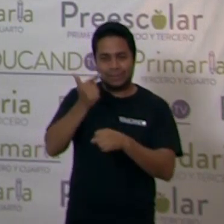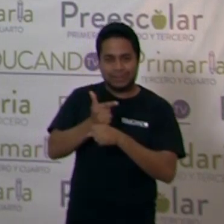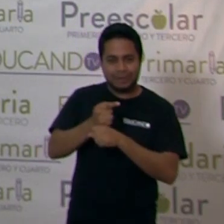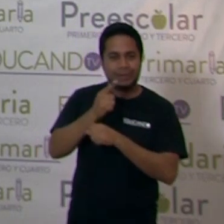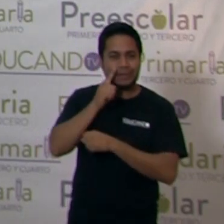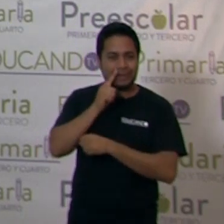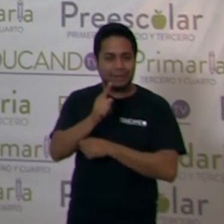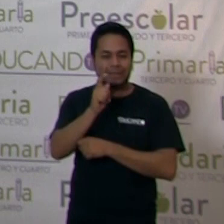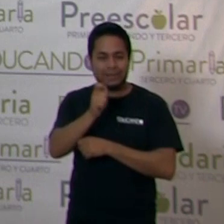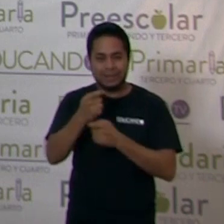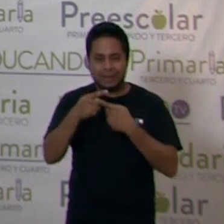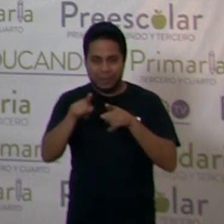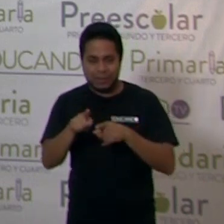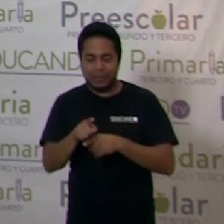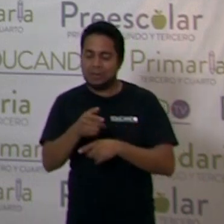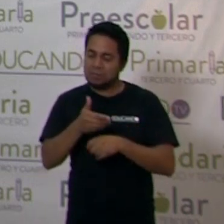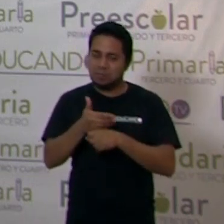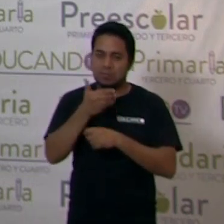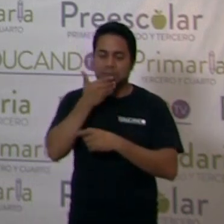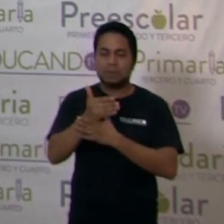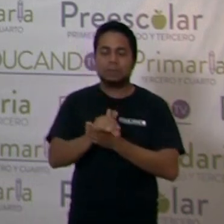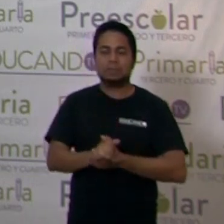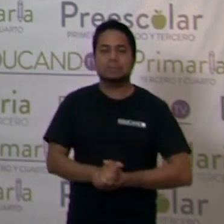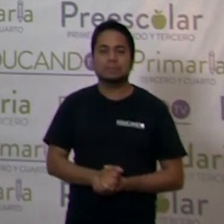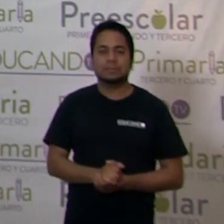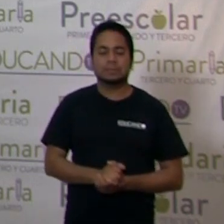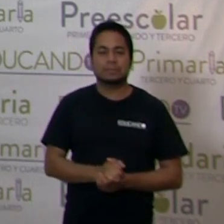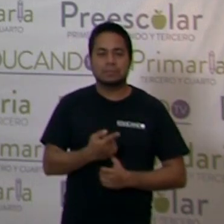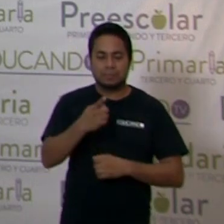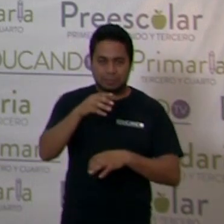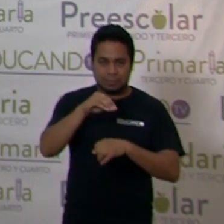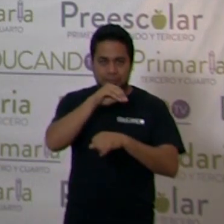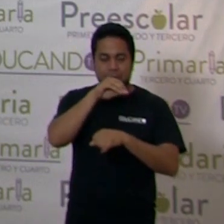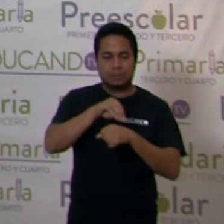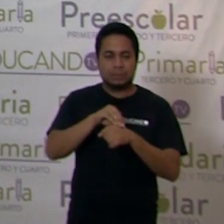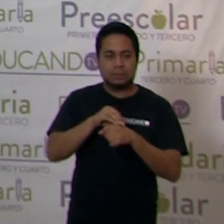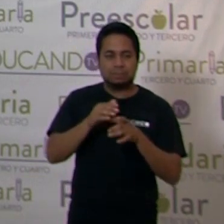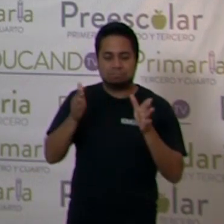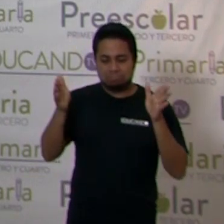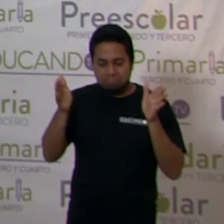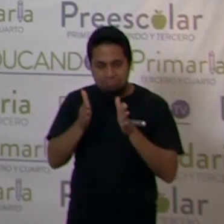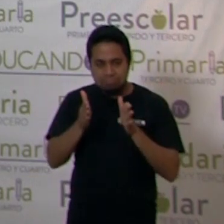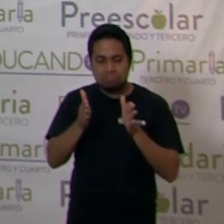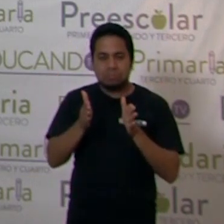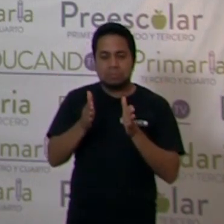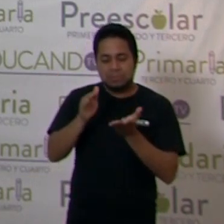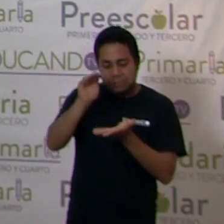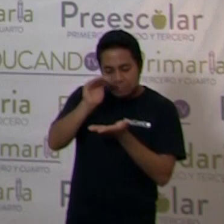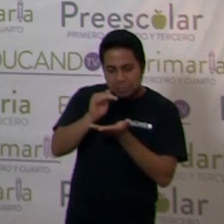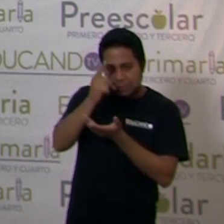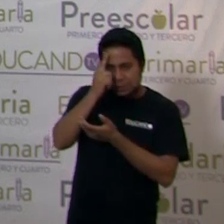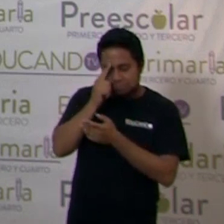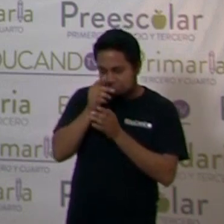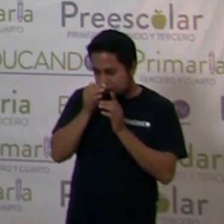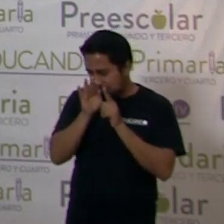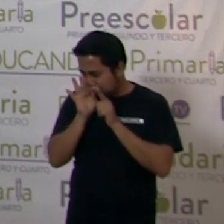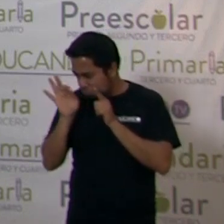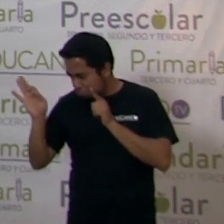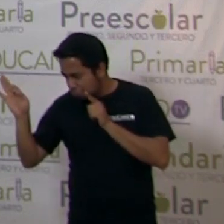diferencia Perfecto entonces lo colocamos aquí juntito para que no nos equivoquemos